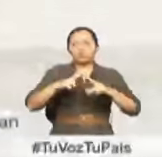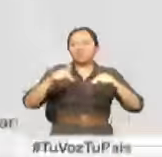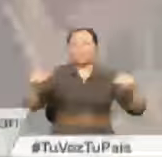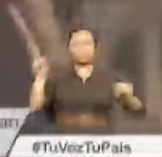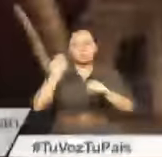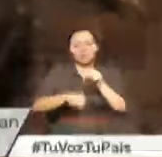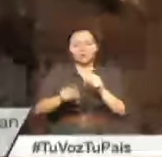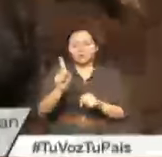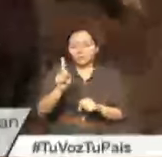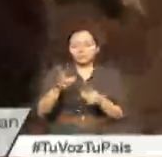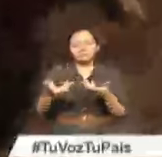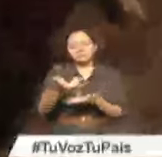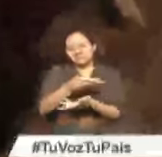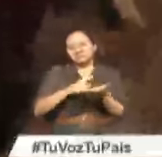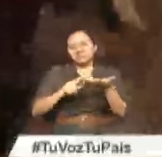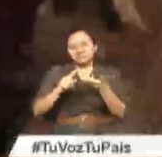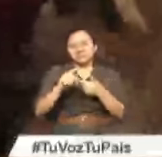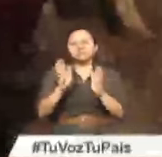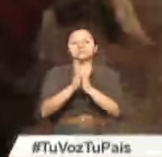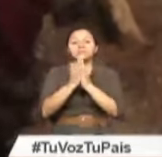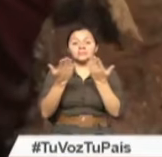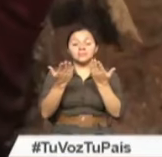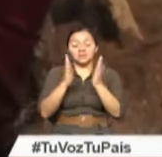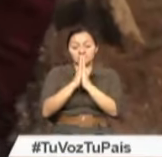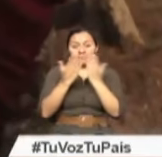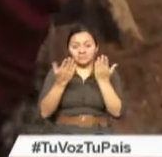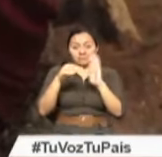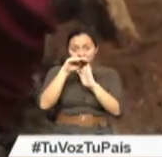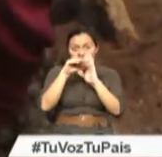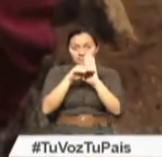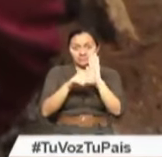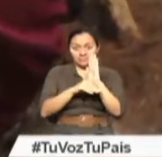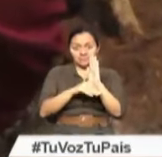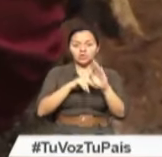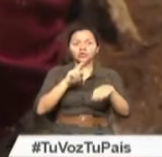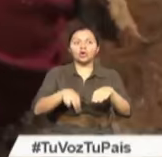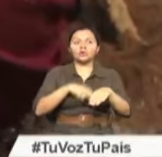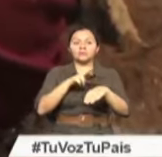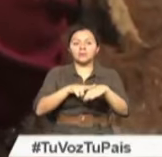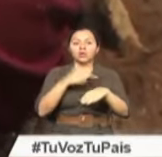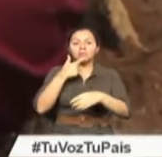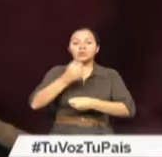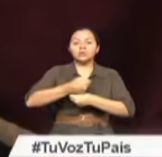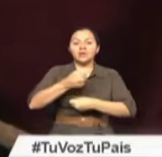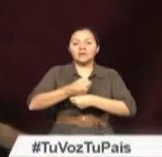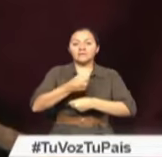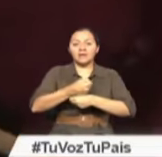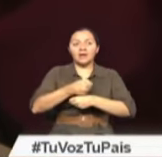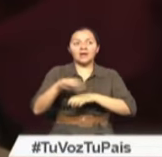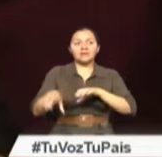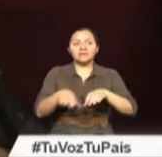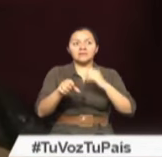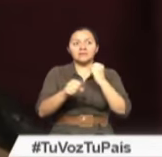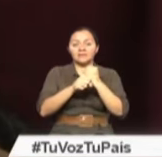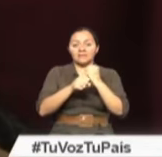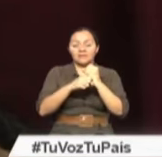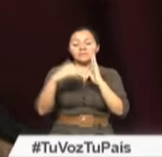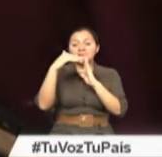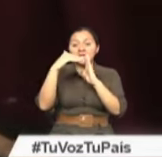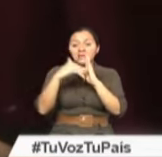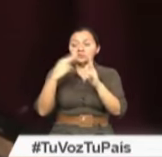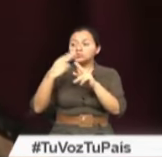efectivos. El instructivo busca normar la actividad de pesca en todas sus fases y disponer de una lista de los pescadores